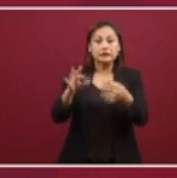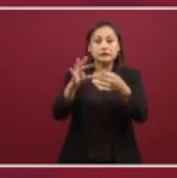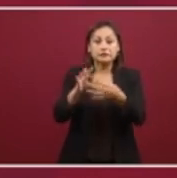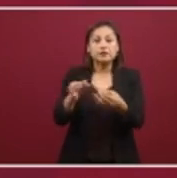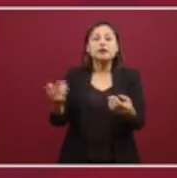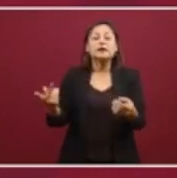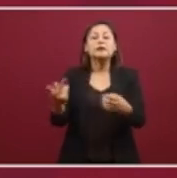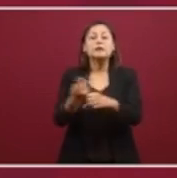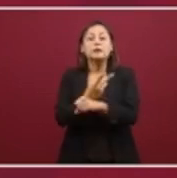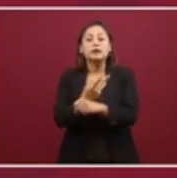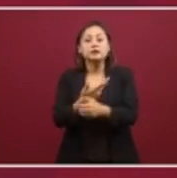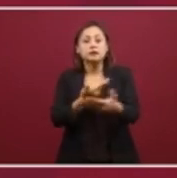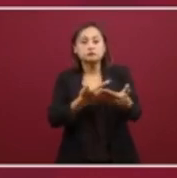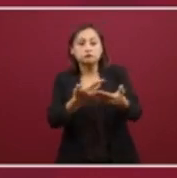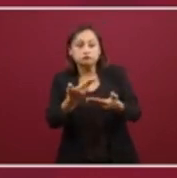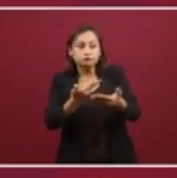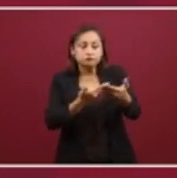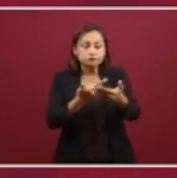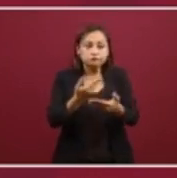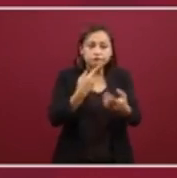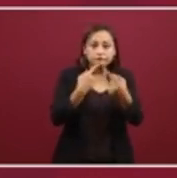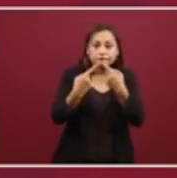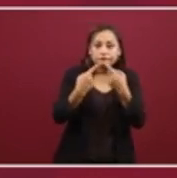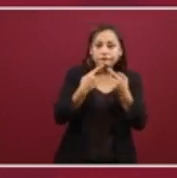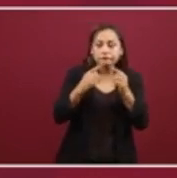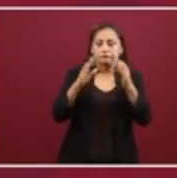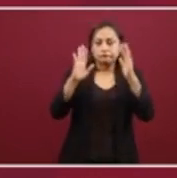negociaciones. Yo veo bien que